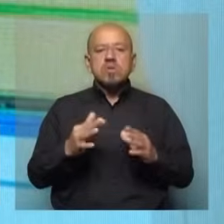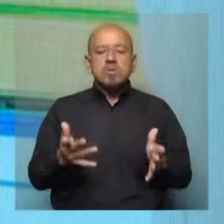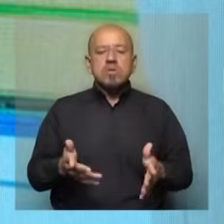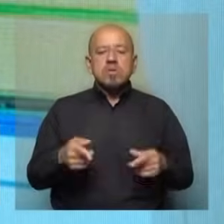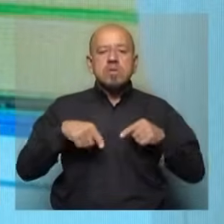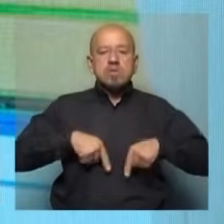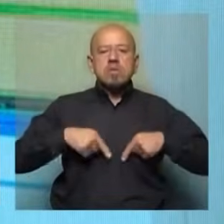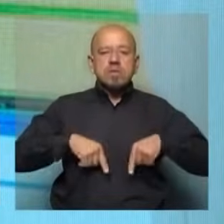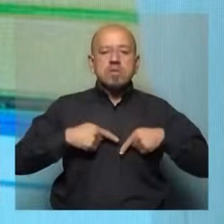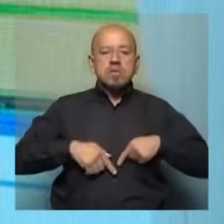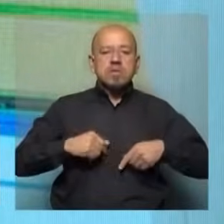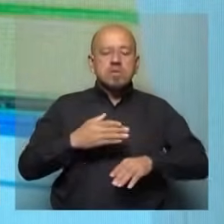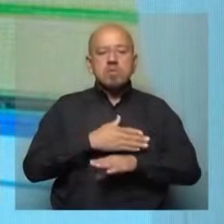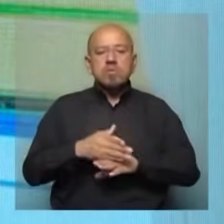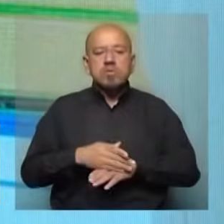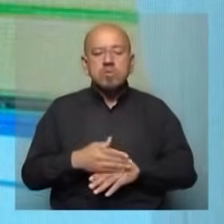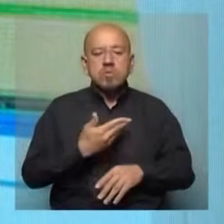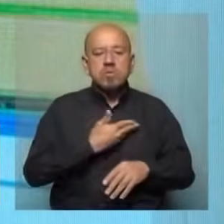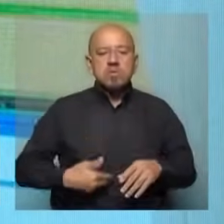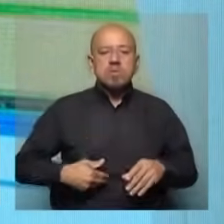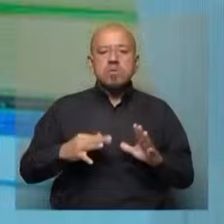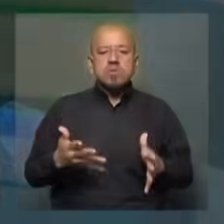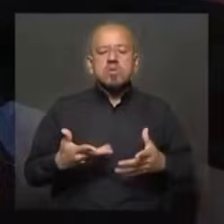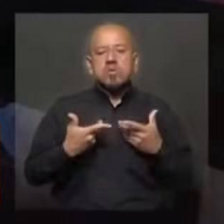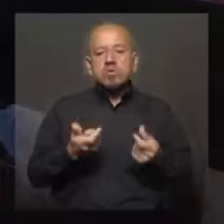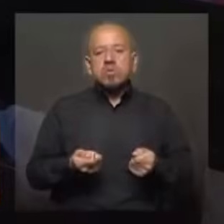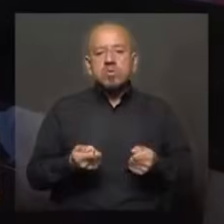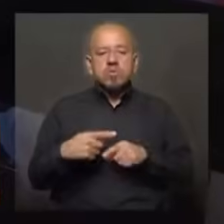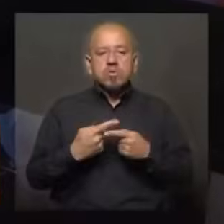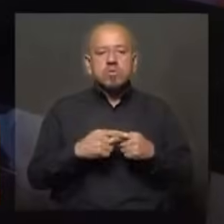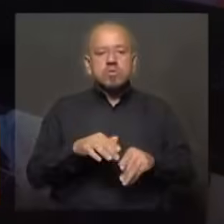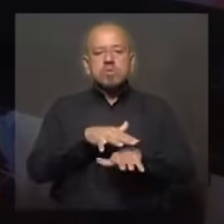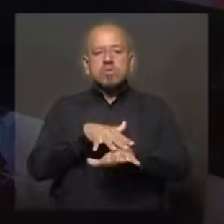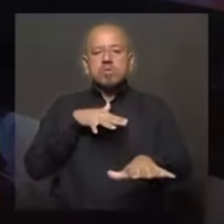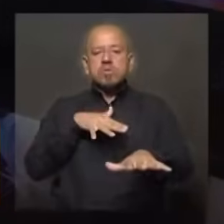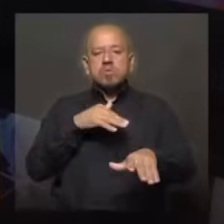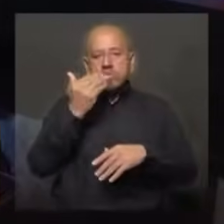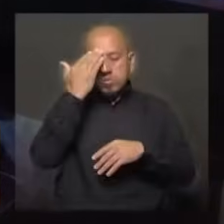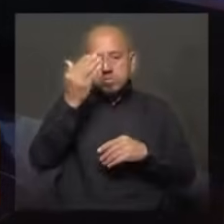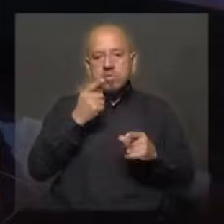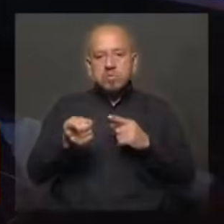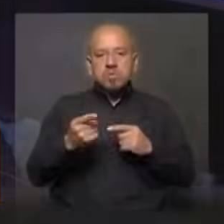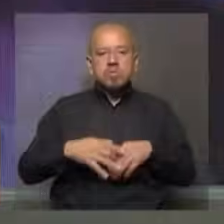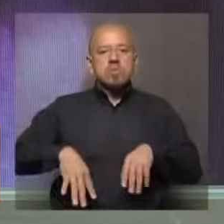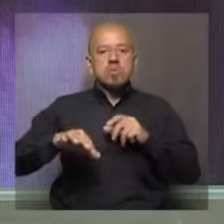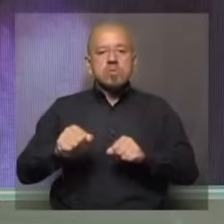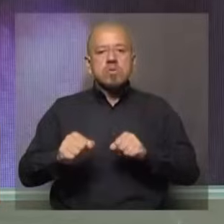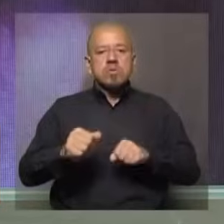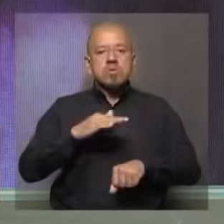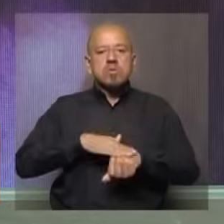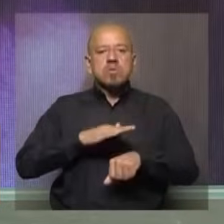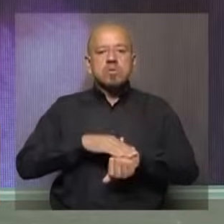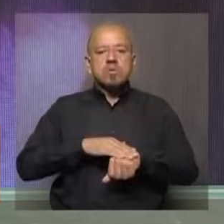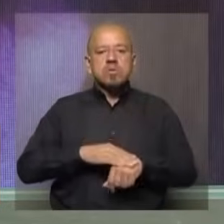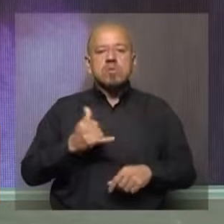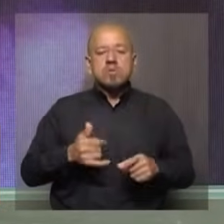no irá después por la presidencia. Si en algo ayuda para la discusión del plenario del FA, me comprometo a que voy a asumir la responsabilidad que tenga